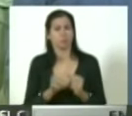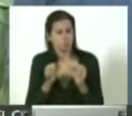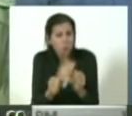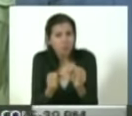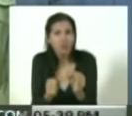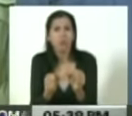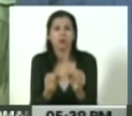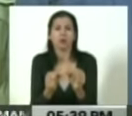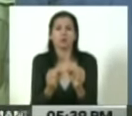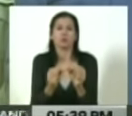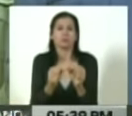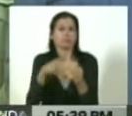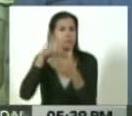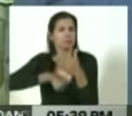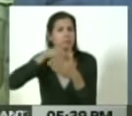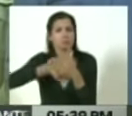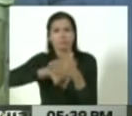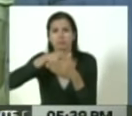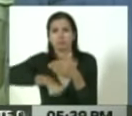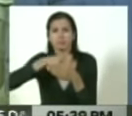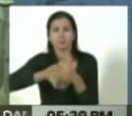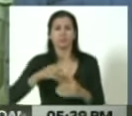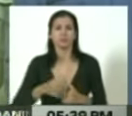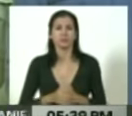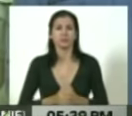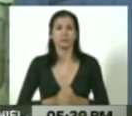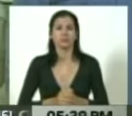seguir combatiendo